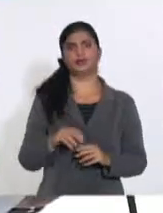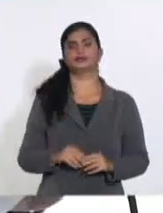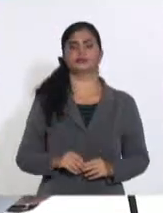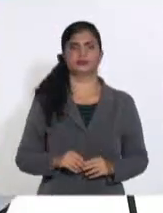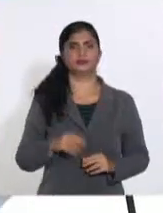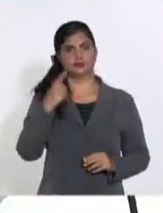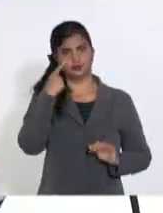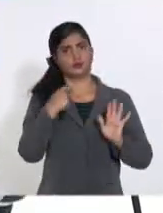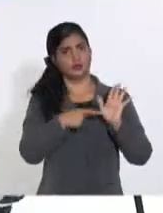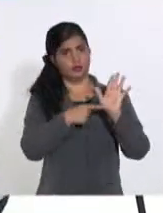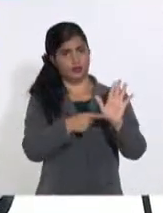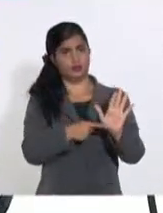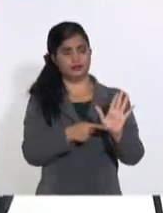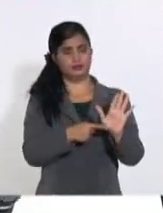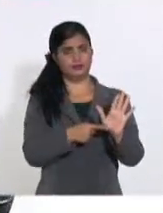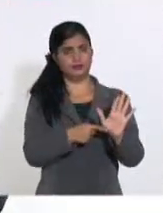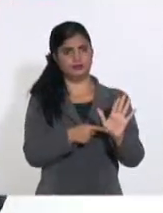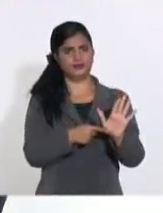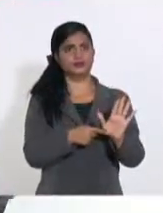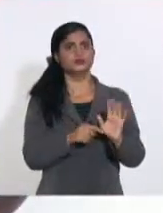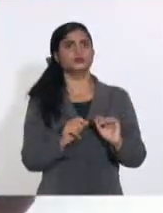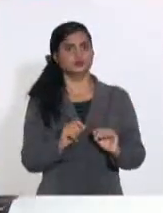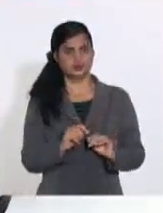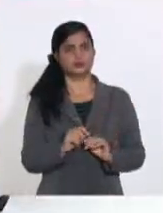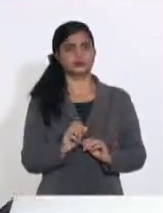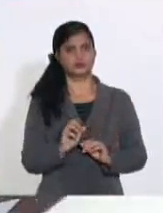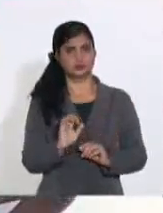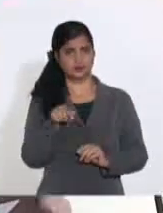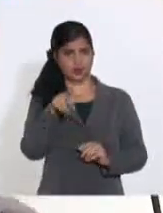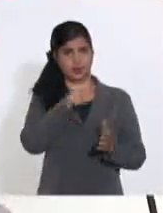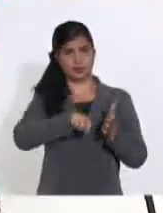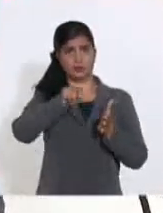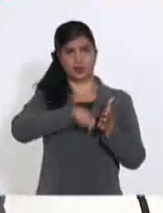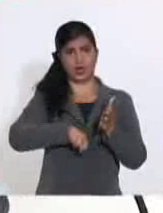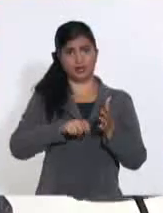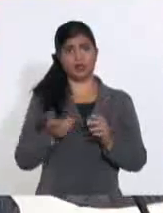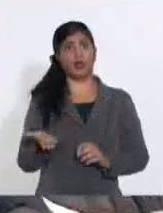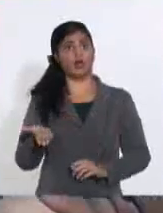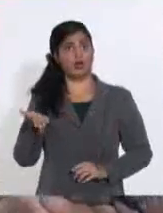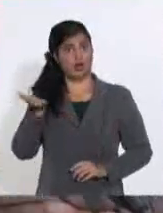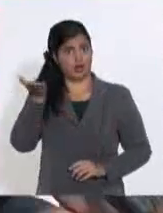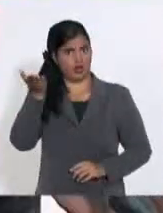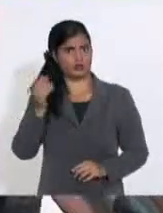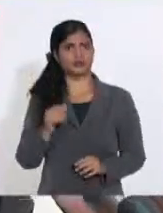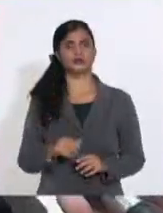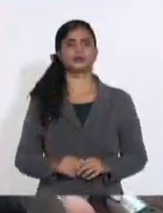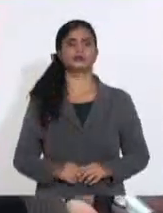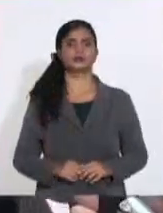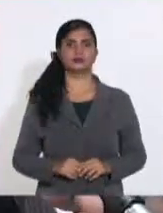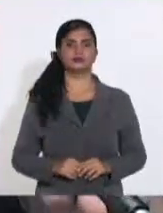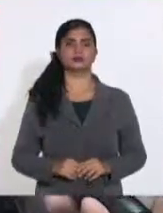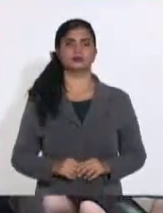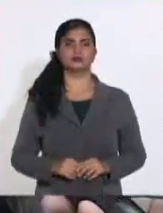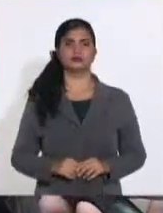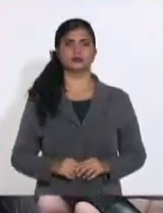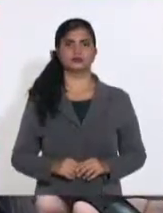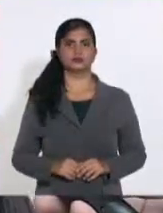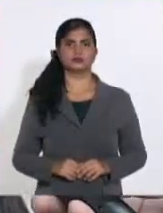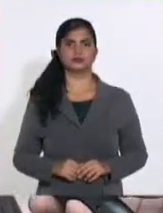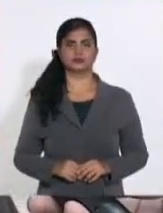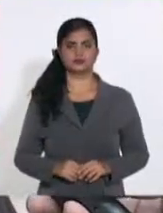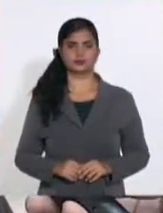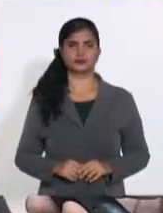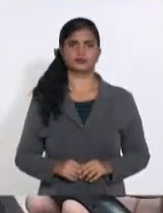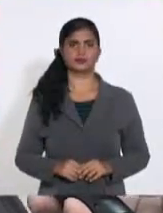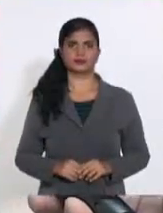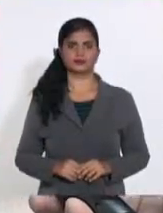la demanda que estamos pronosticando para el día de una demanda alta en función de todos los parámetros que consideramos